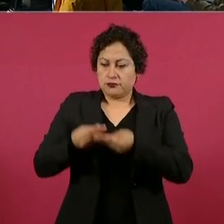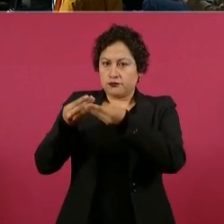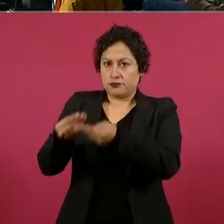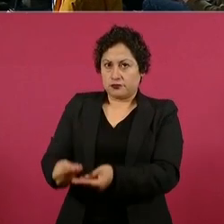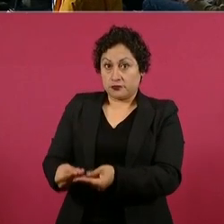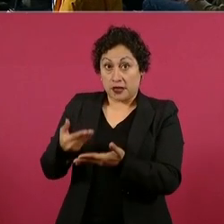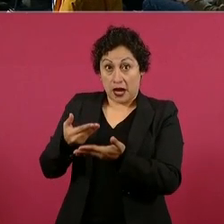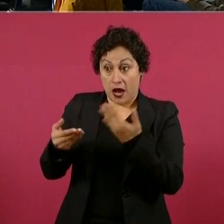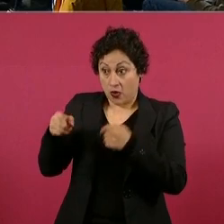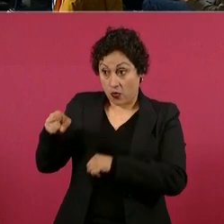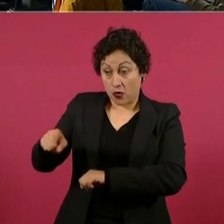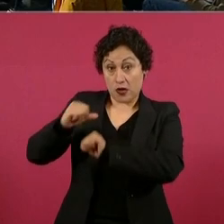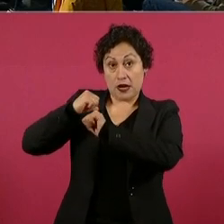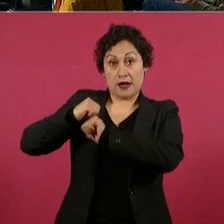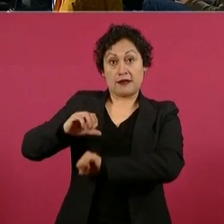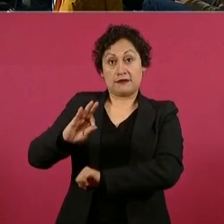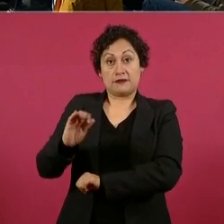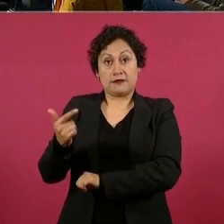también